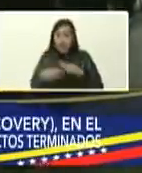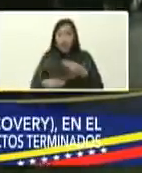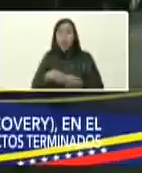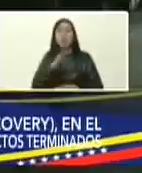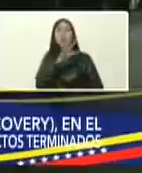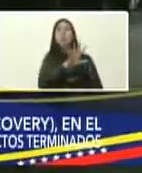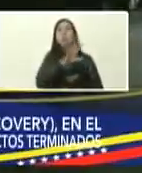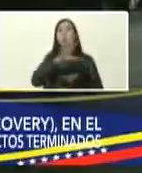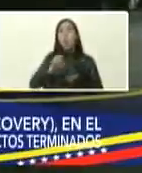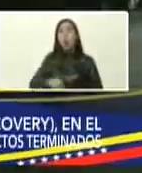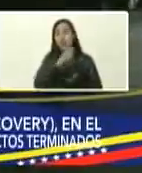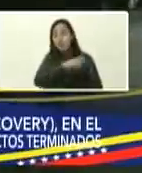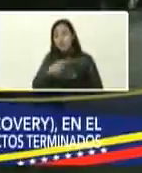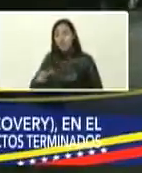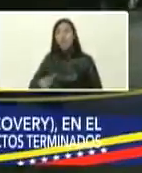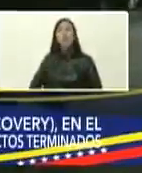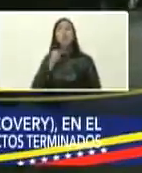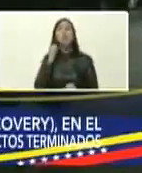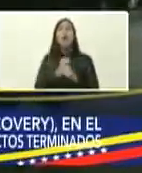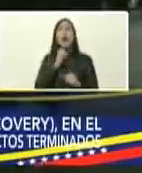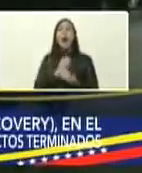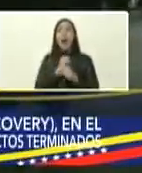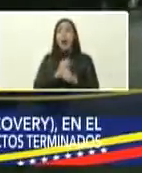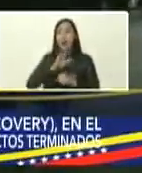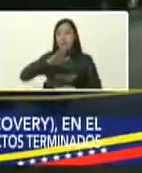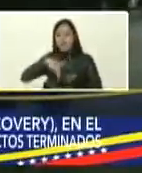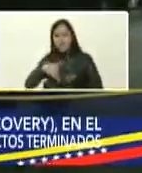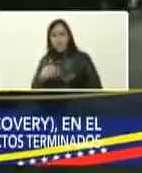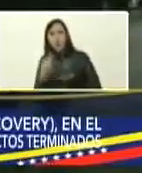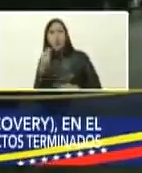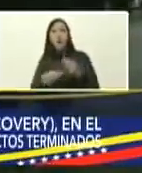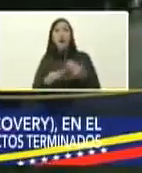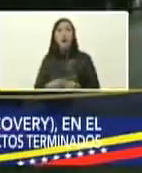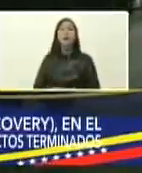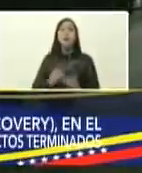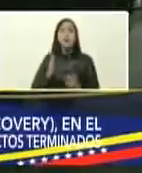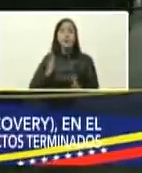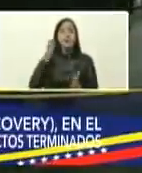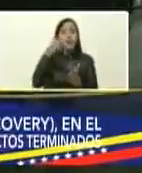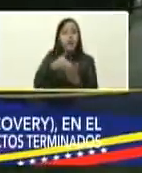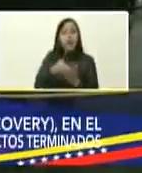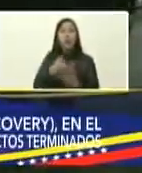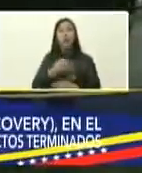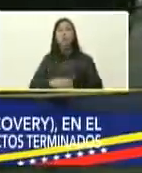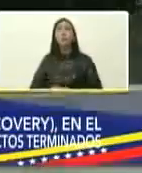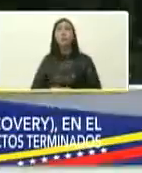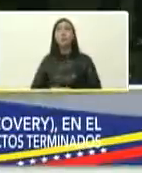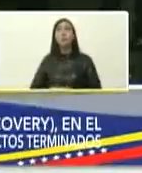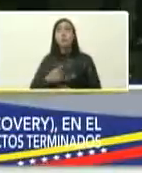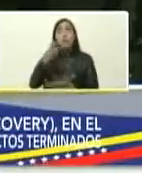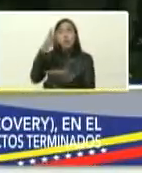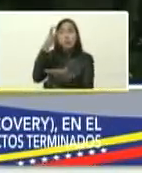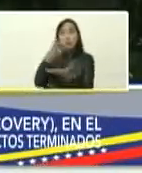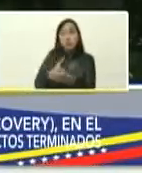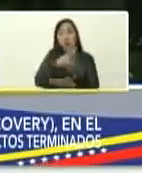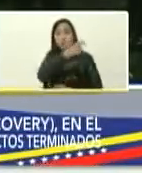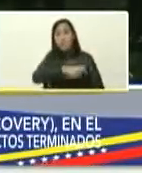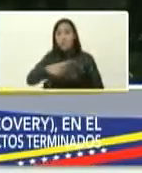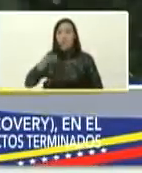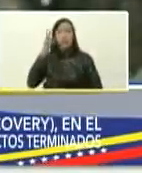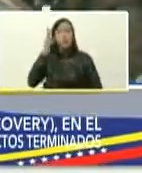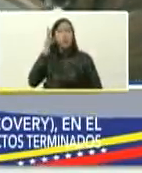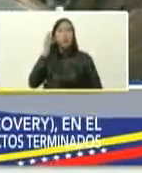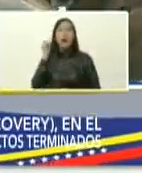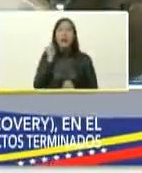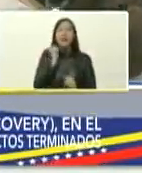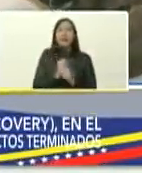50 empleos directos y 260 empleos indirectos. Y yo no sé si la Cámara puede captar a las trabajadoras de esta empresa, que